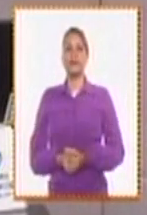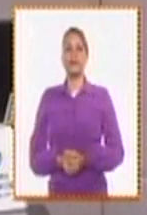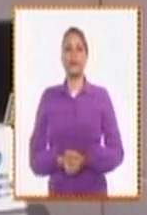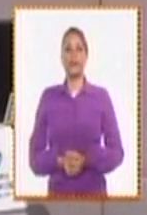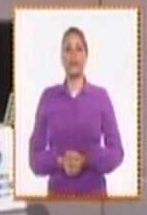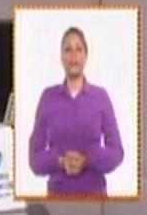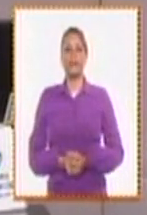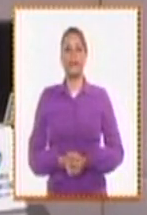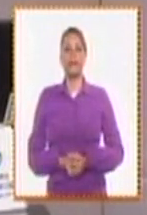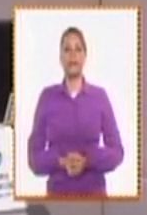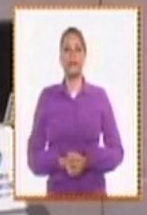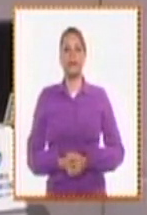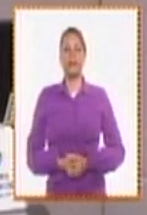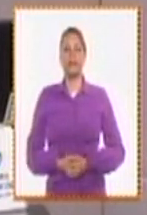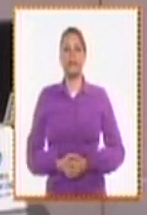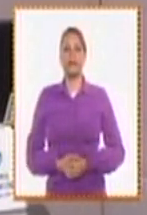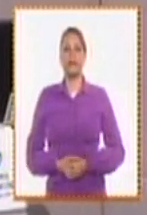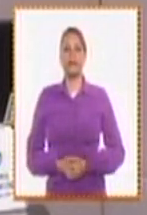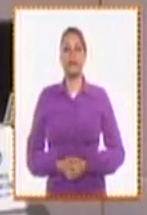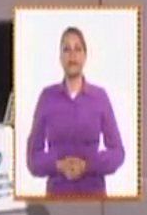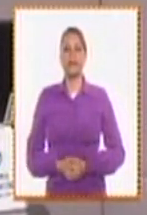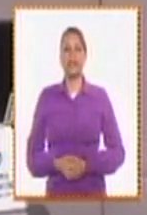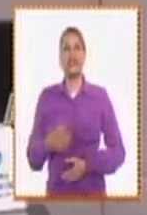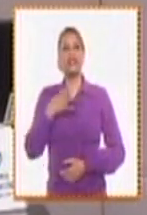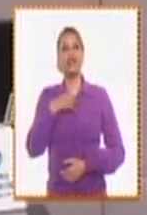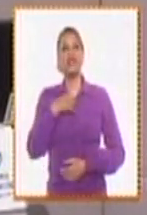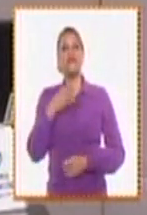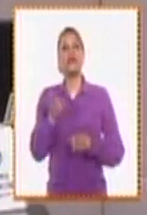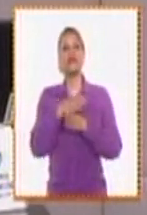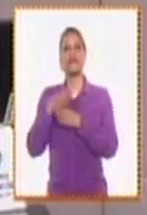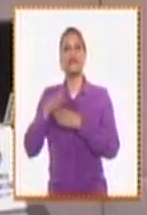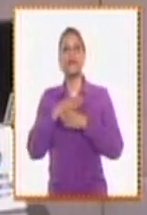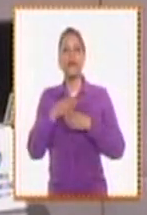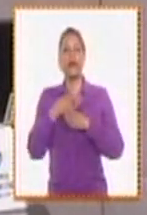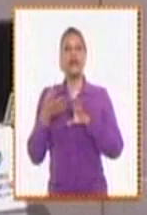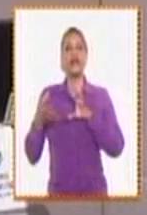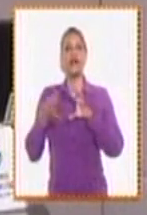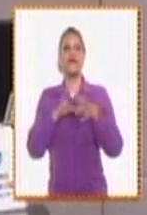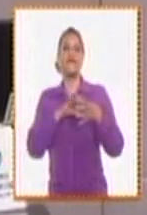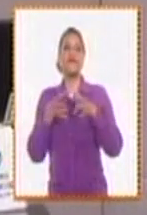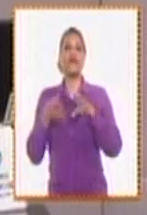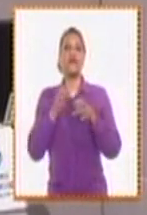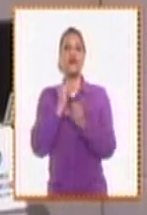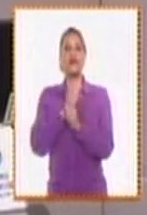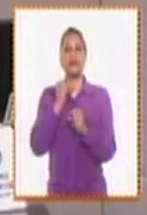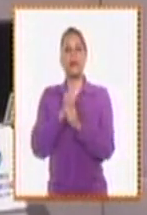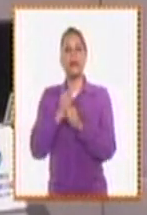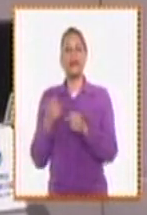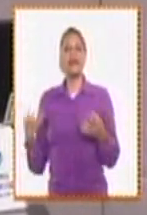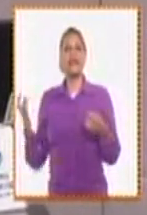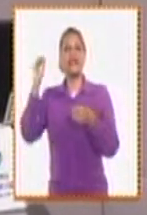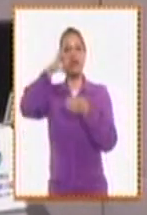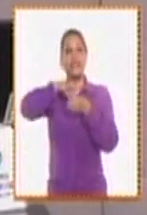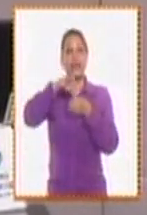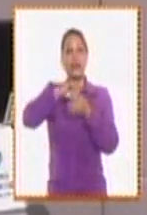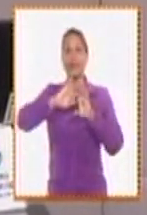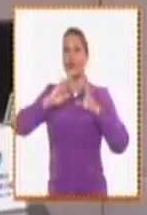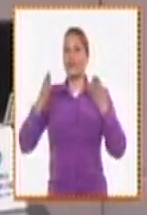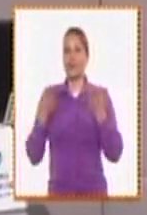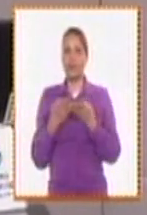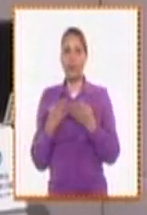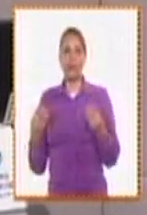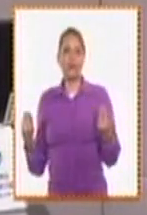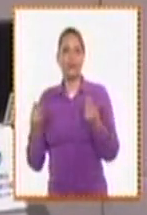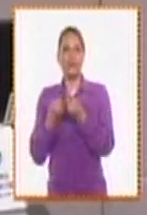contexto nacional e internacional. Tenemos que diversificar las estrategias comunicacionales e integrarnos todos los actores de la sociedad para